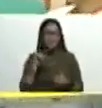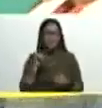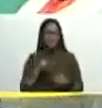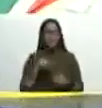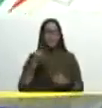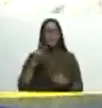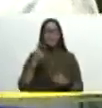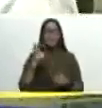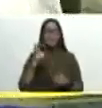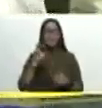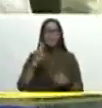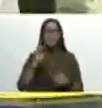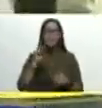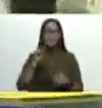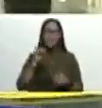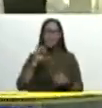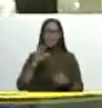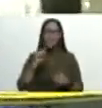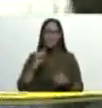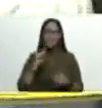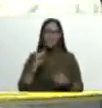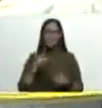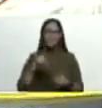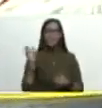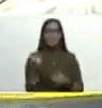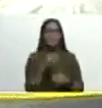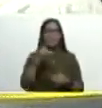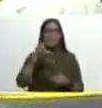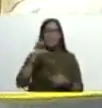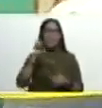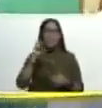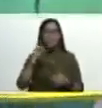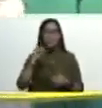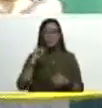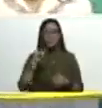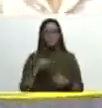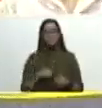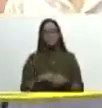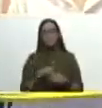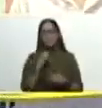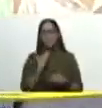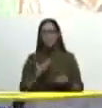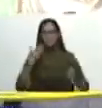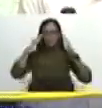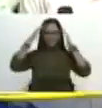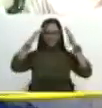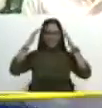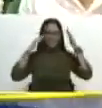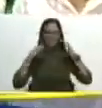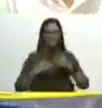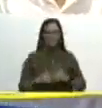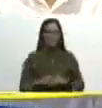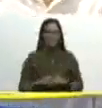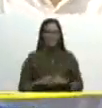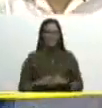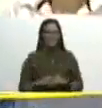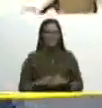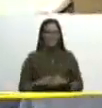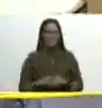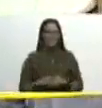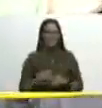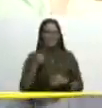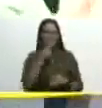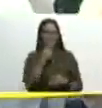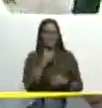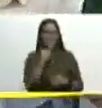Verónica. Verónica León. Natalí, bueno, mis saludos, pues. Comandante presidente, mire esta belleza